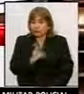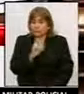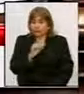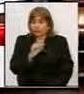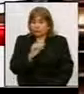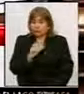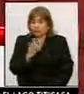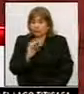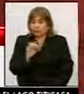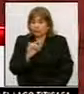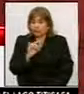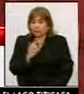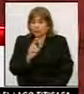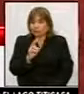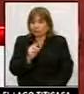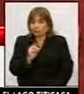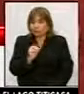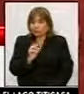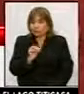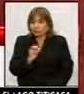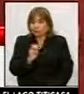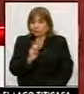Mercado.